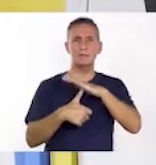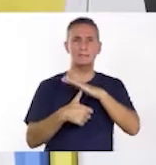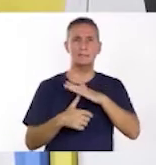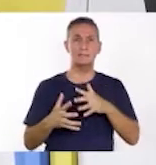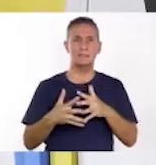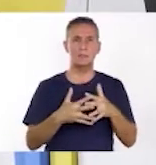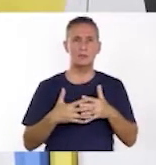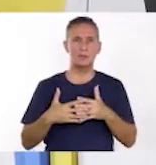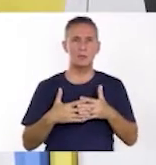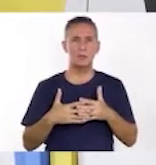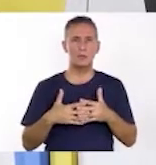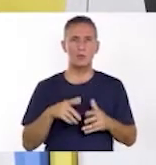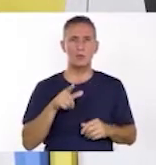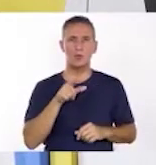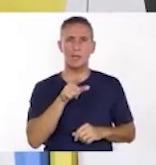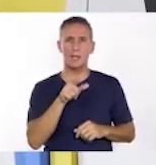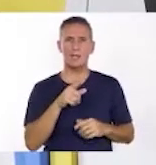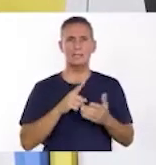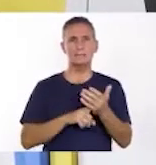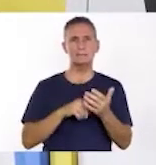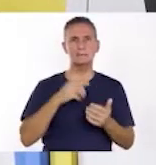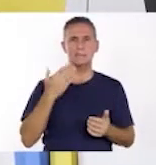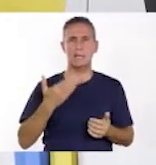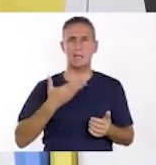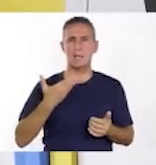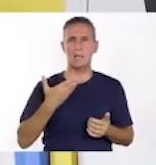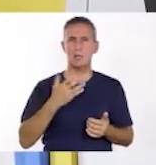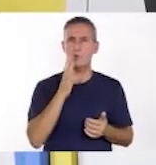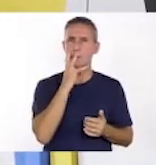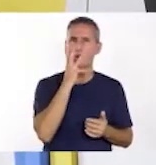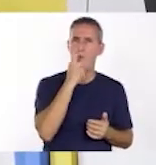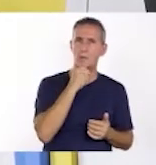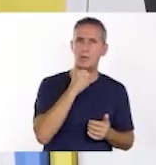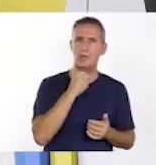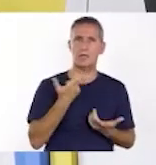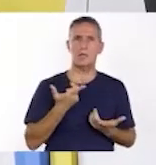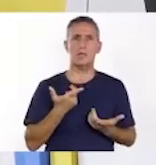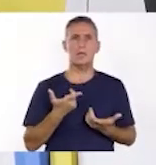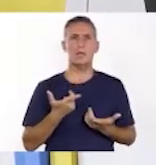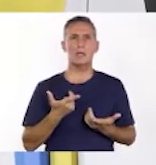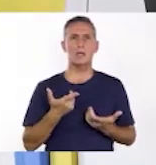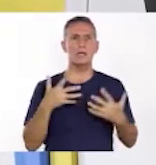En ese poema, un poema muy bello, muy dedicado a este presidente,